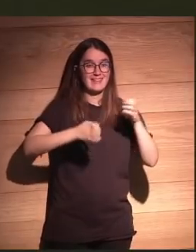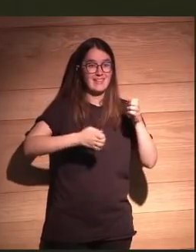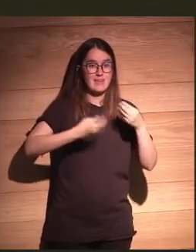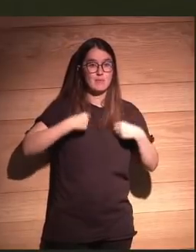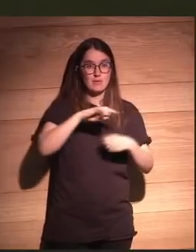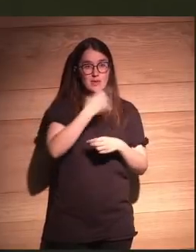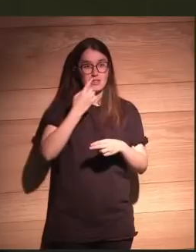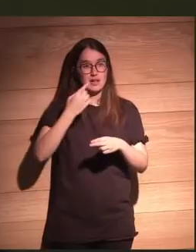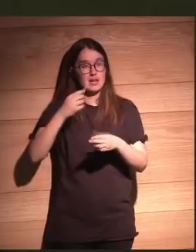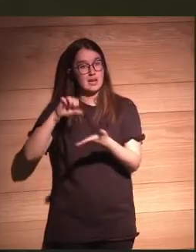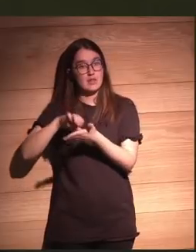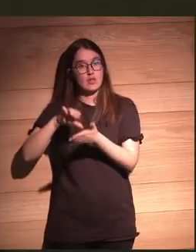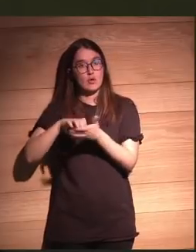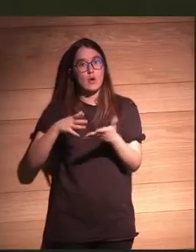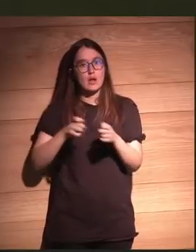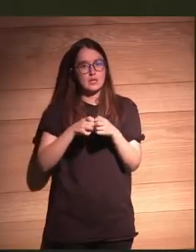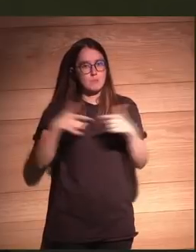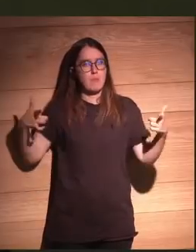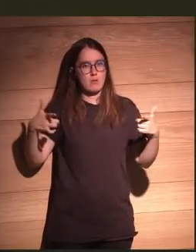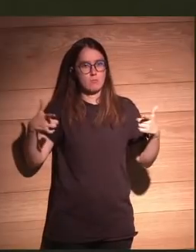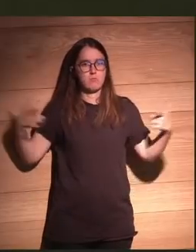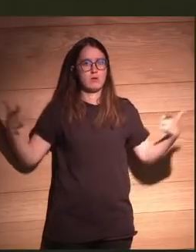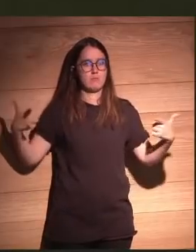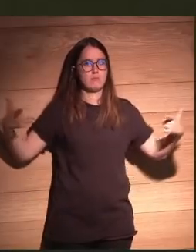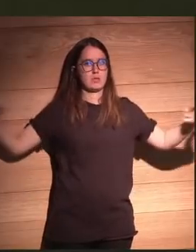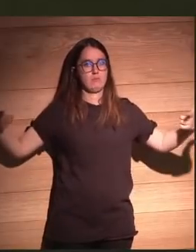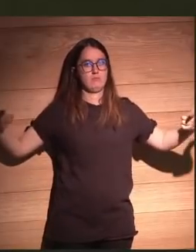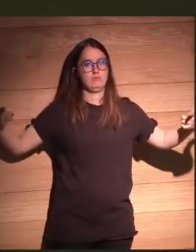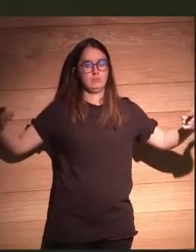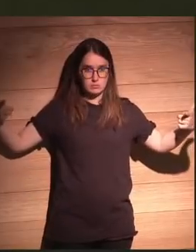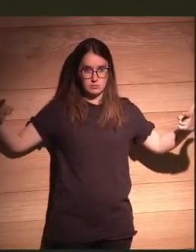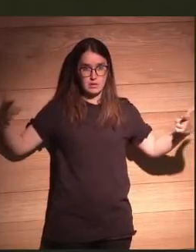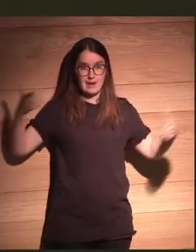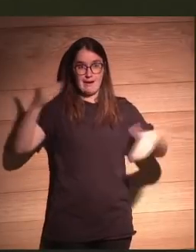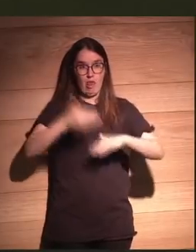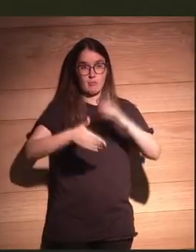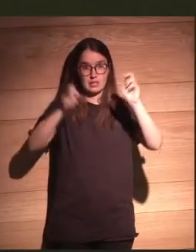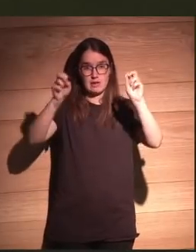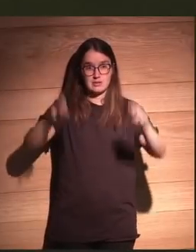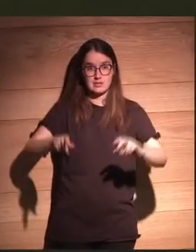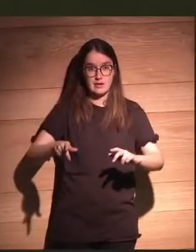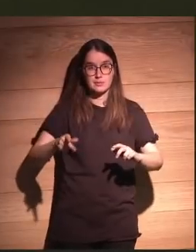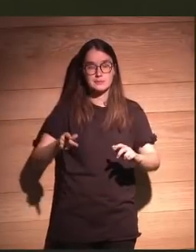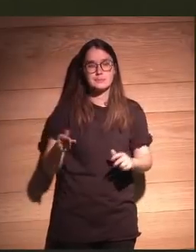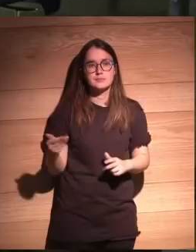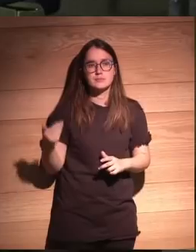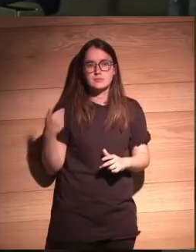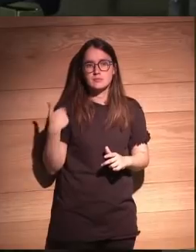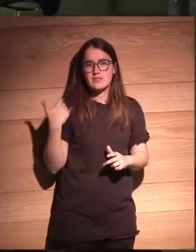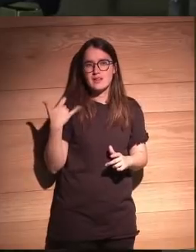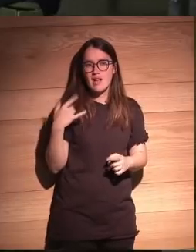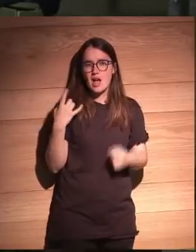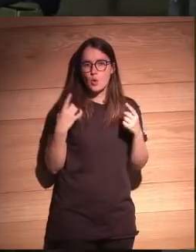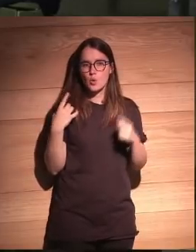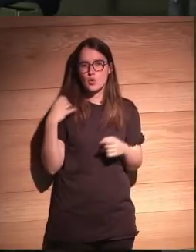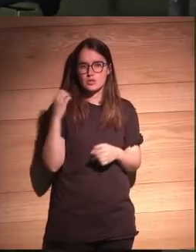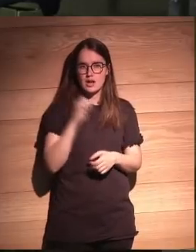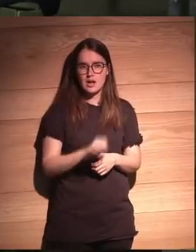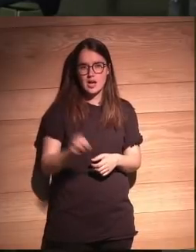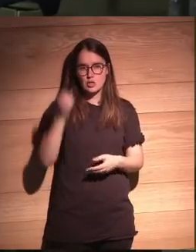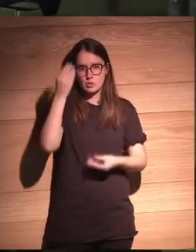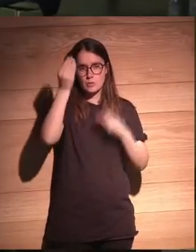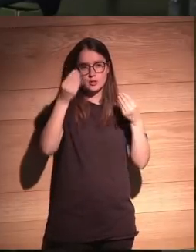ciudad era la expansión de la ciudad ad infinitum. Desde hace pues ya algunos años yo